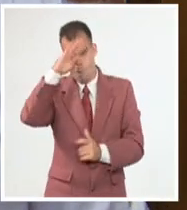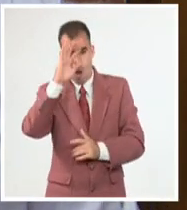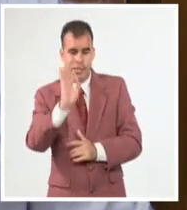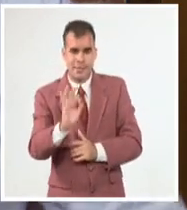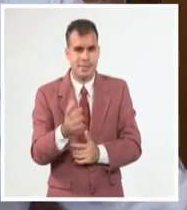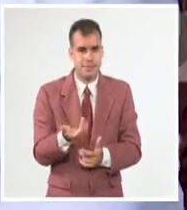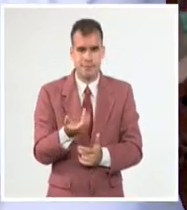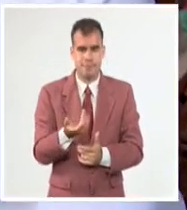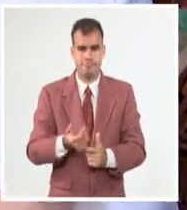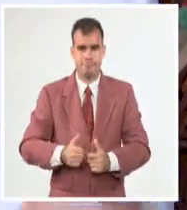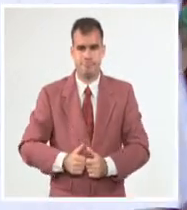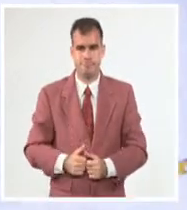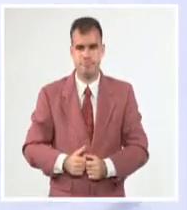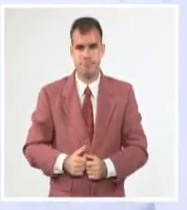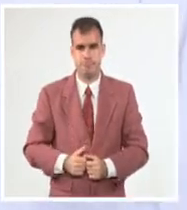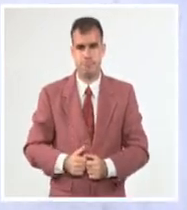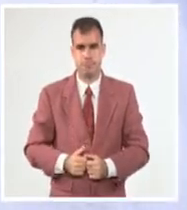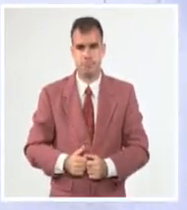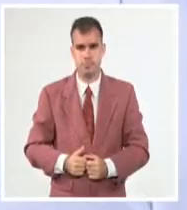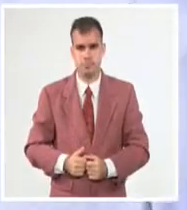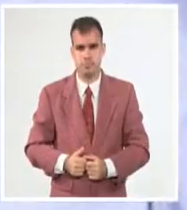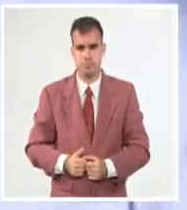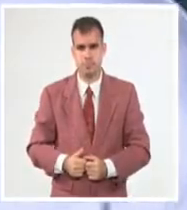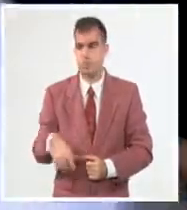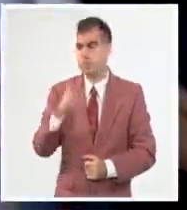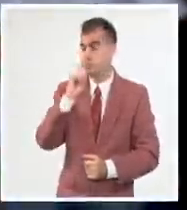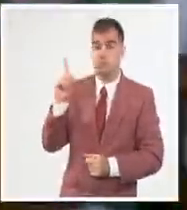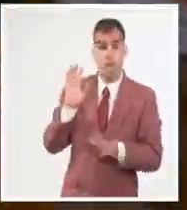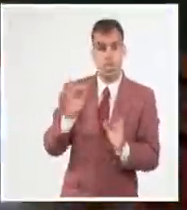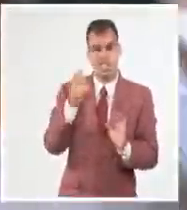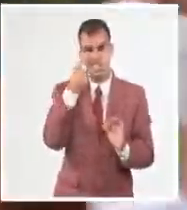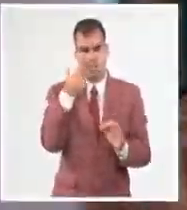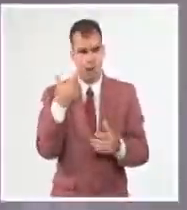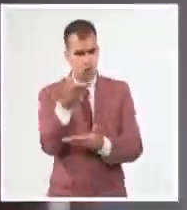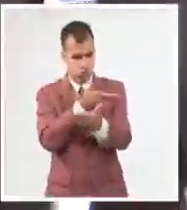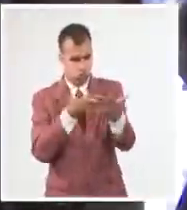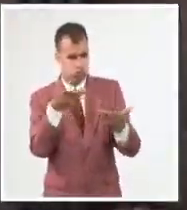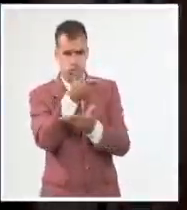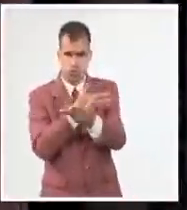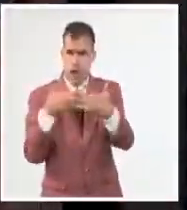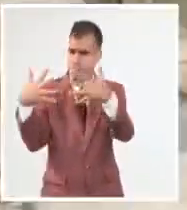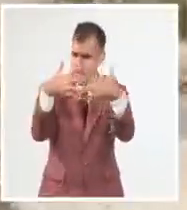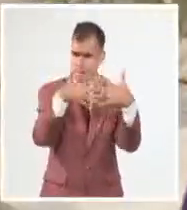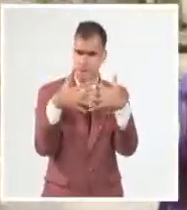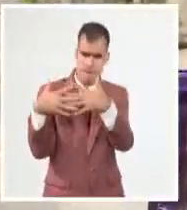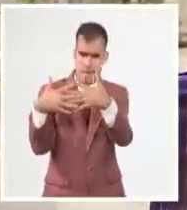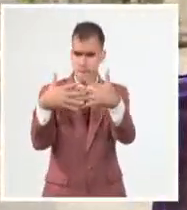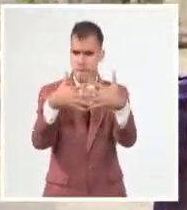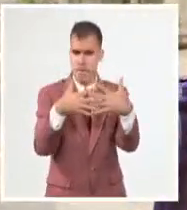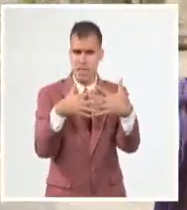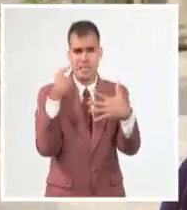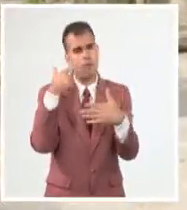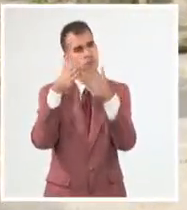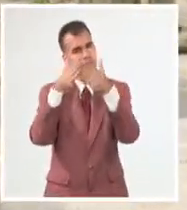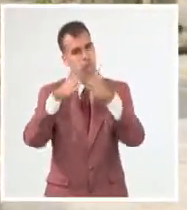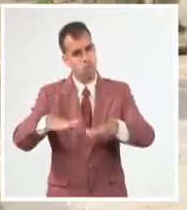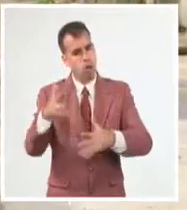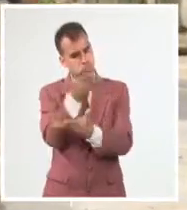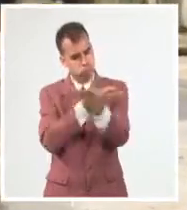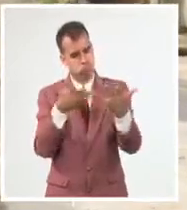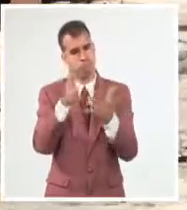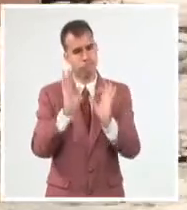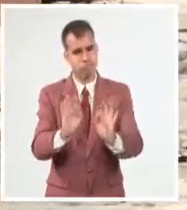y muchísimo corazón. En el Cabildo Quisicuava se respira ecumenismo y diálogo interreligioso, paz y conciliación.